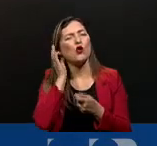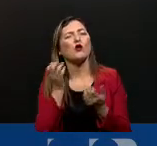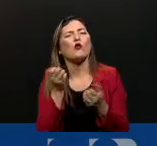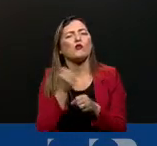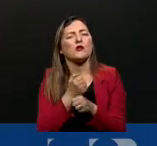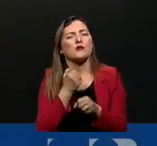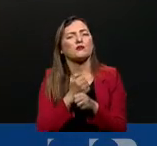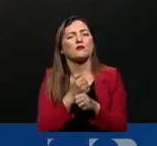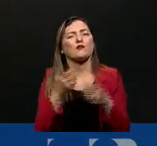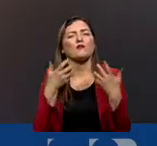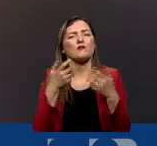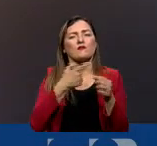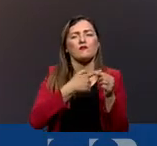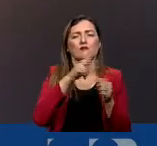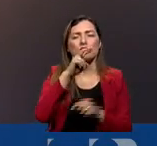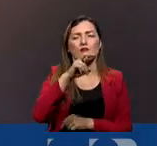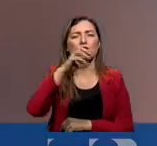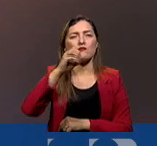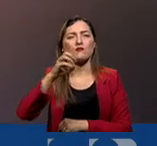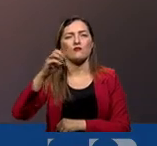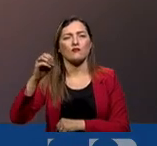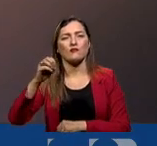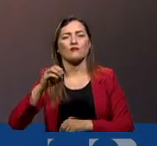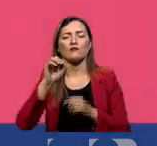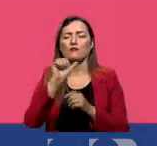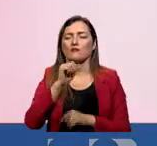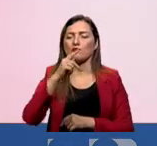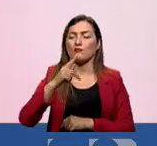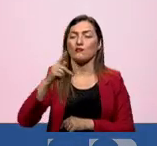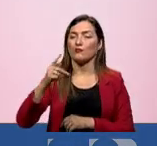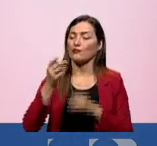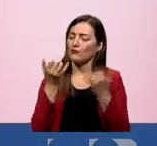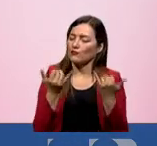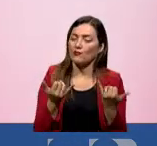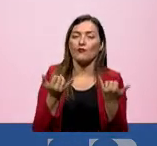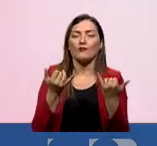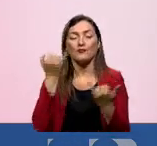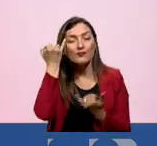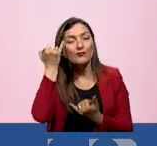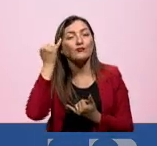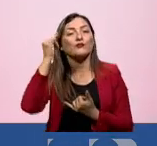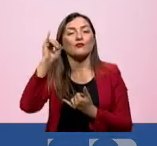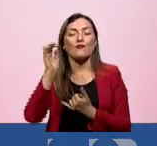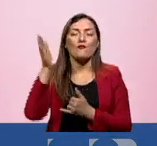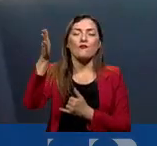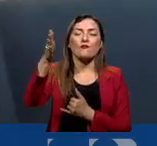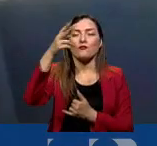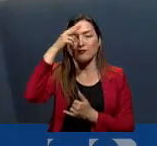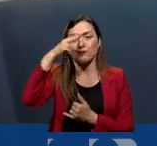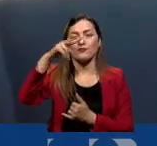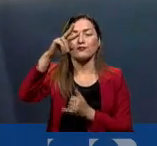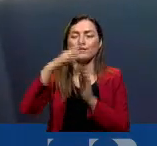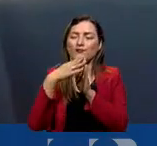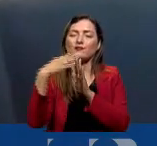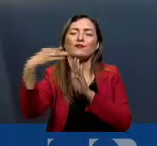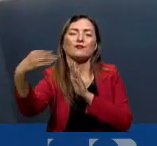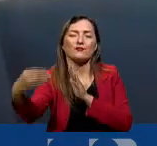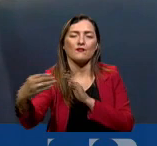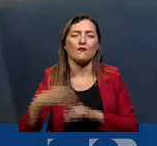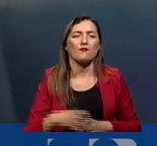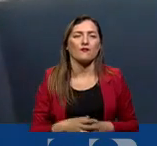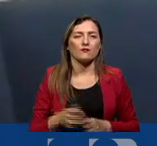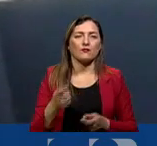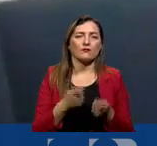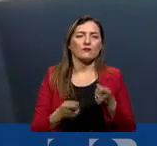las que trabajan en Guayaquil y quito con la aplicación Go girl y ahora llevará esta idea a Ciudad de México y tienes un mercado